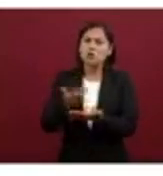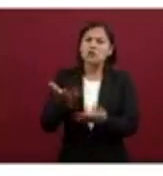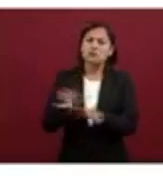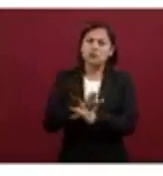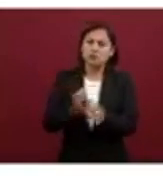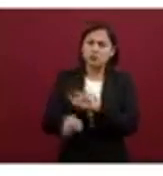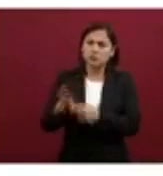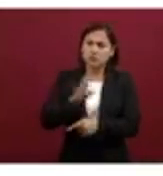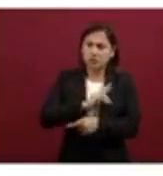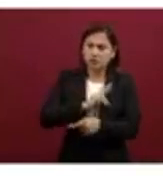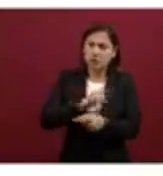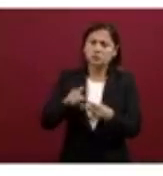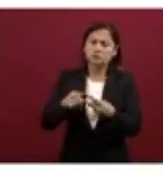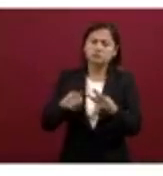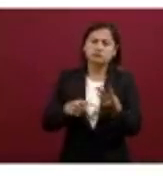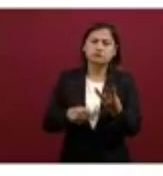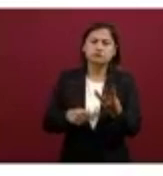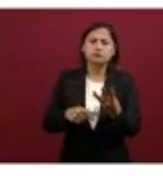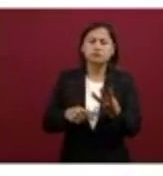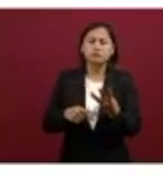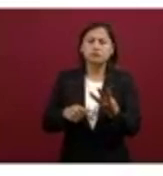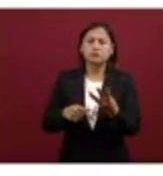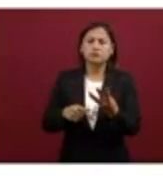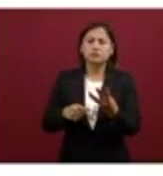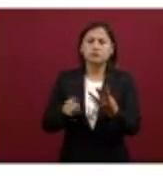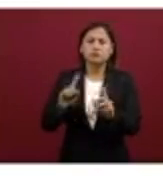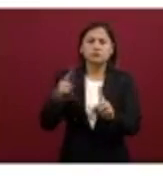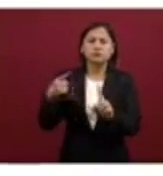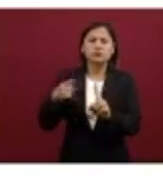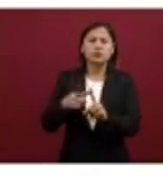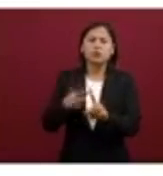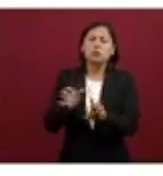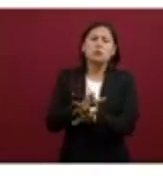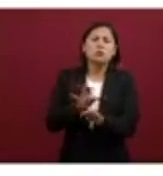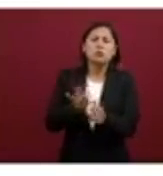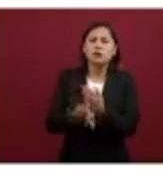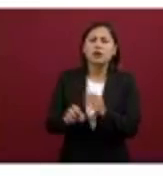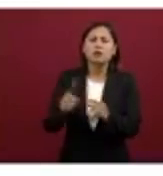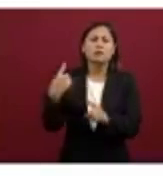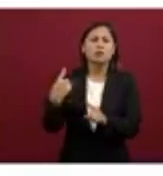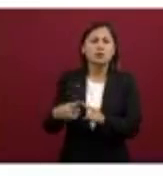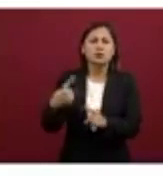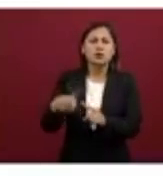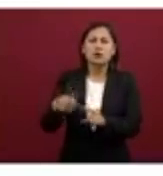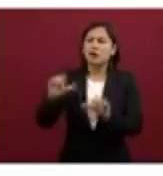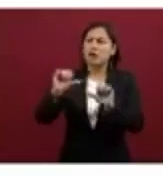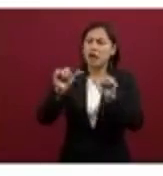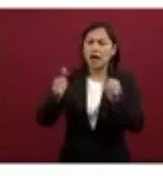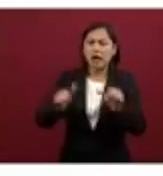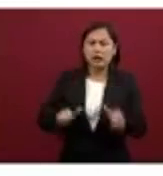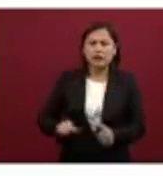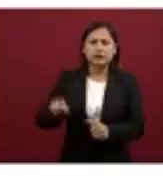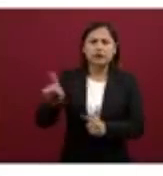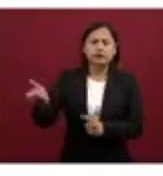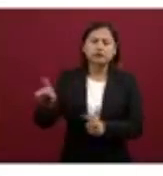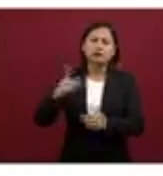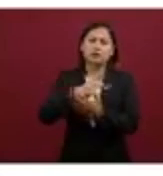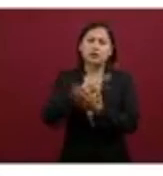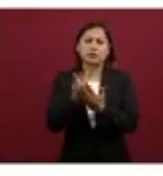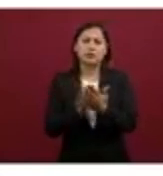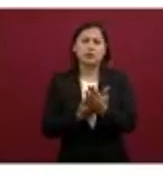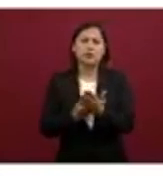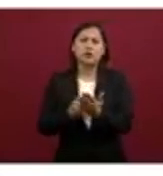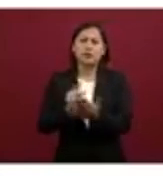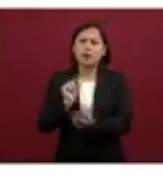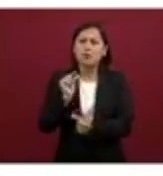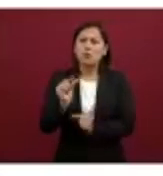agregado, principalmente para artistas dedicados a las artes plásticas, lo que se llama programa pago en especie del SAT, ¿no?